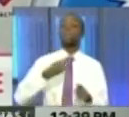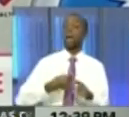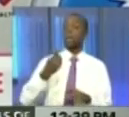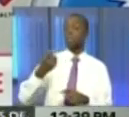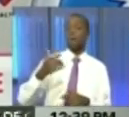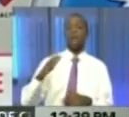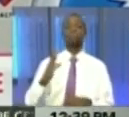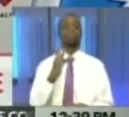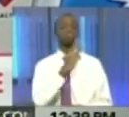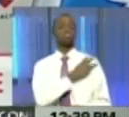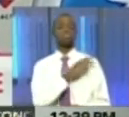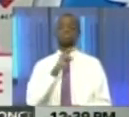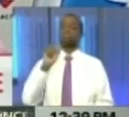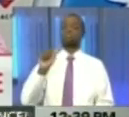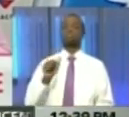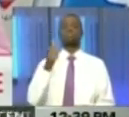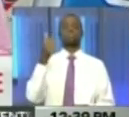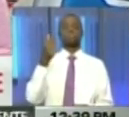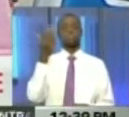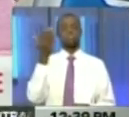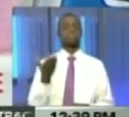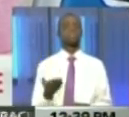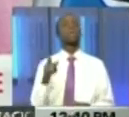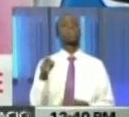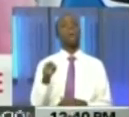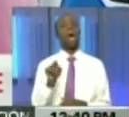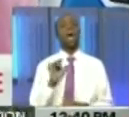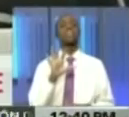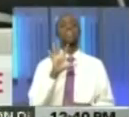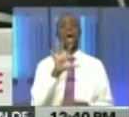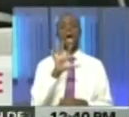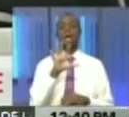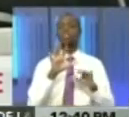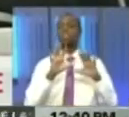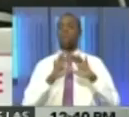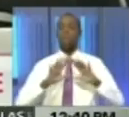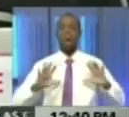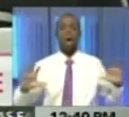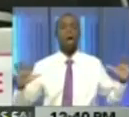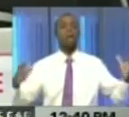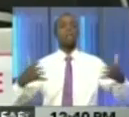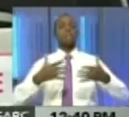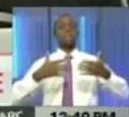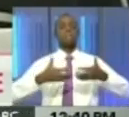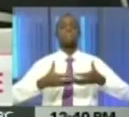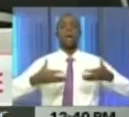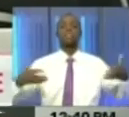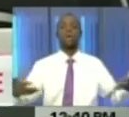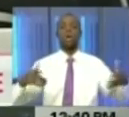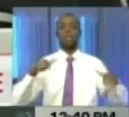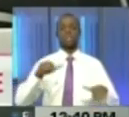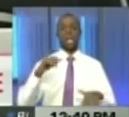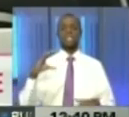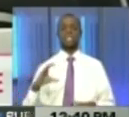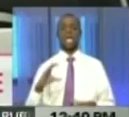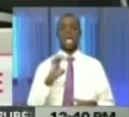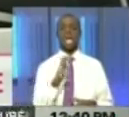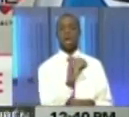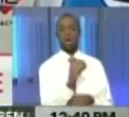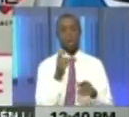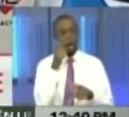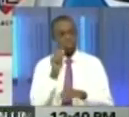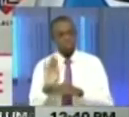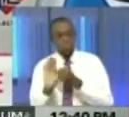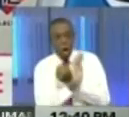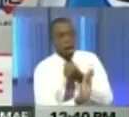Ceballos, segundo comandante y jefe del Estado Mayor del CEO. Muchísimas gracias por estar aquí acompañándonos como